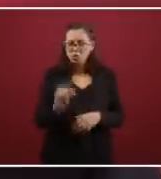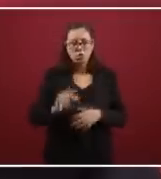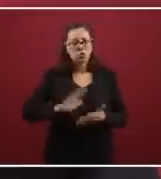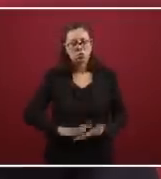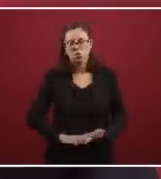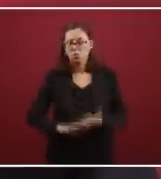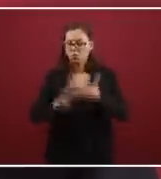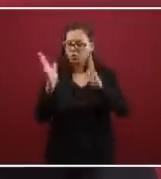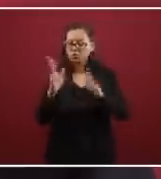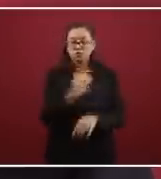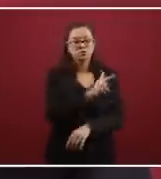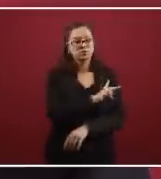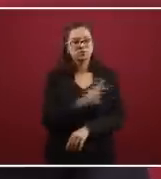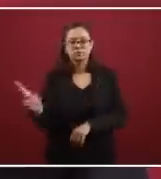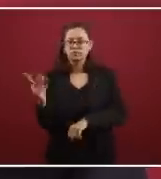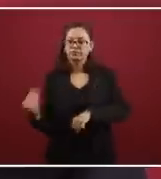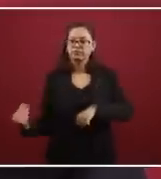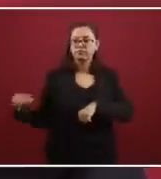a portarnos bien,